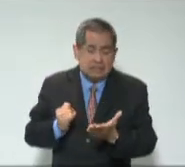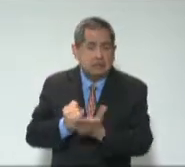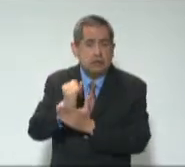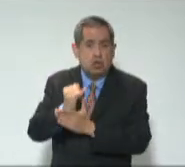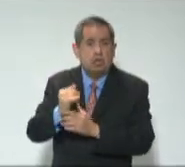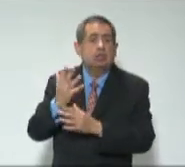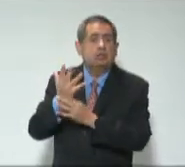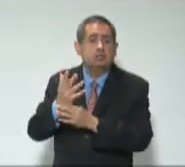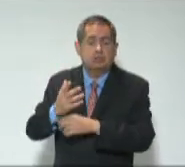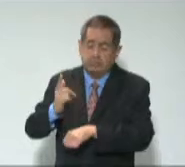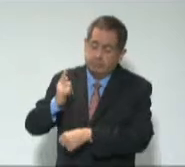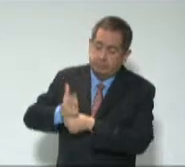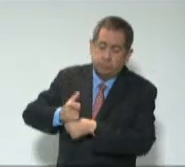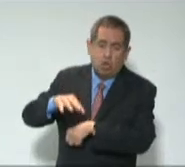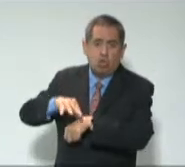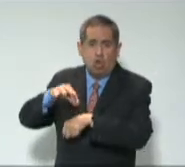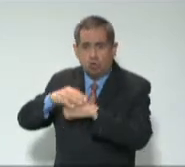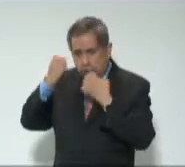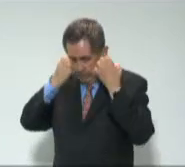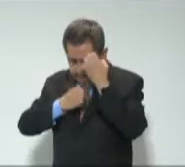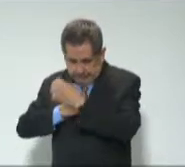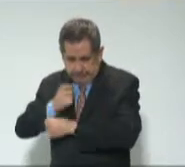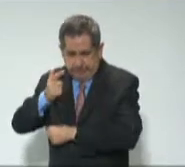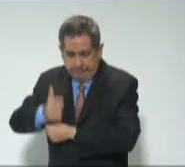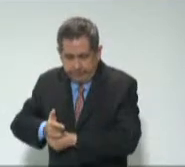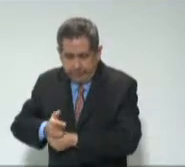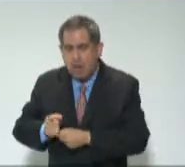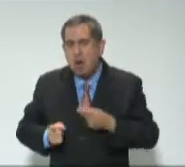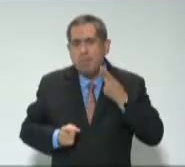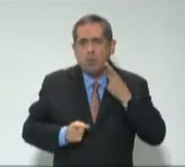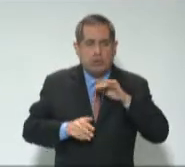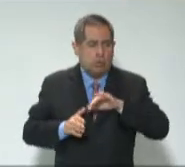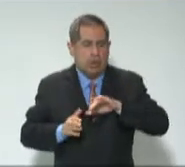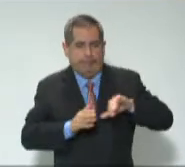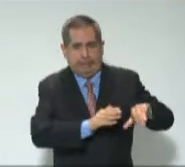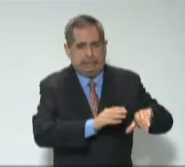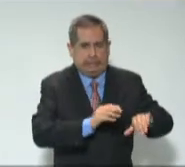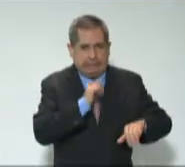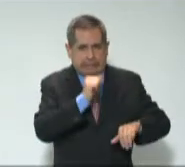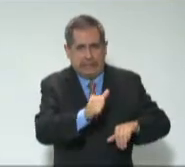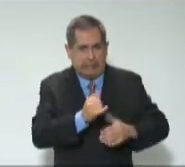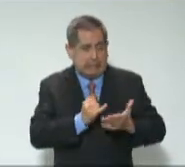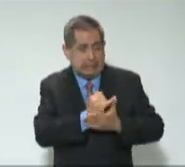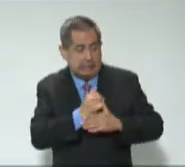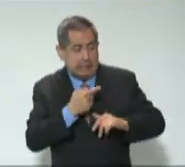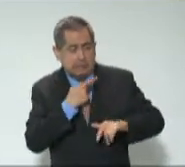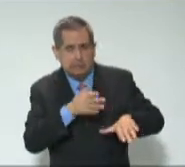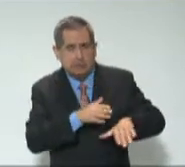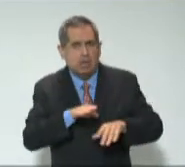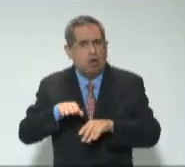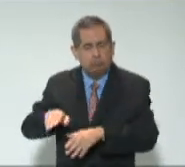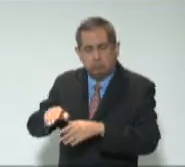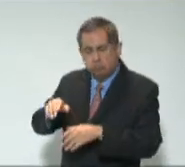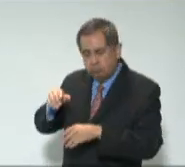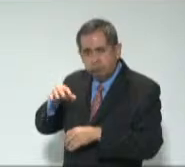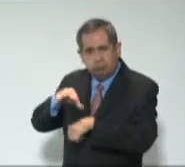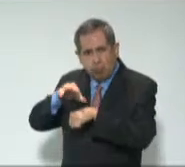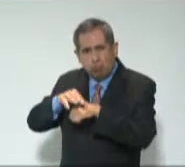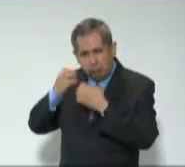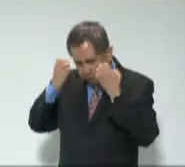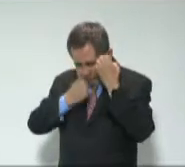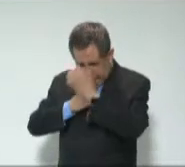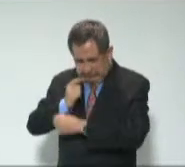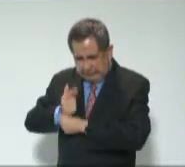con base técnica con base científica lo político viene en otro ámbito que en este momento no debe entorpecer